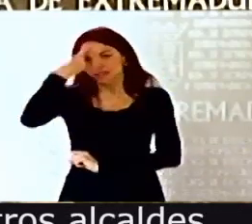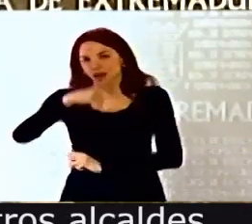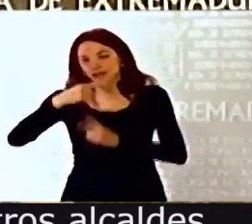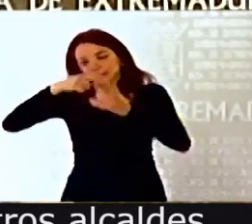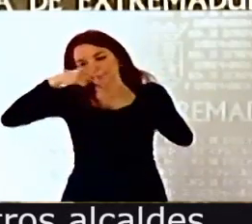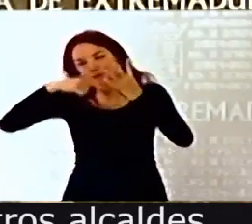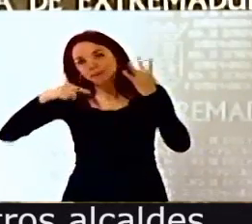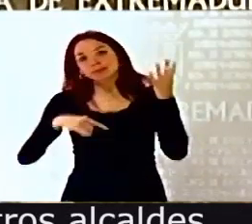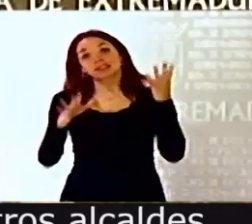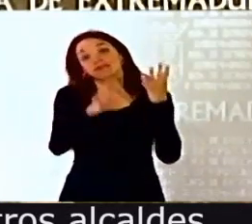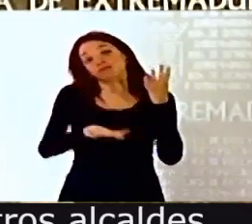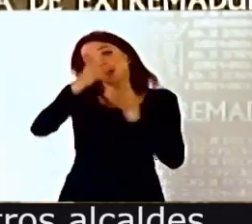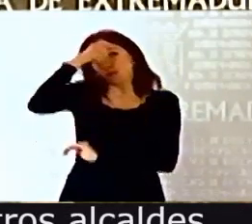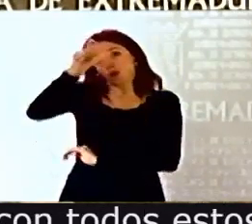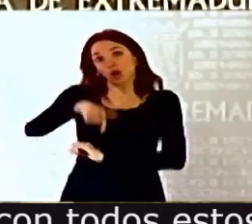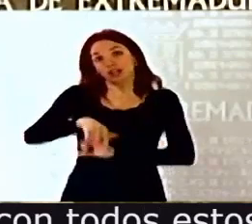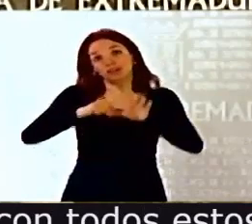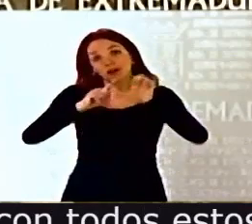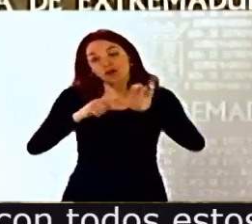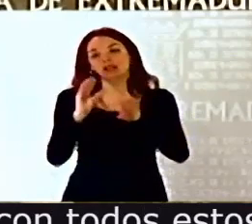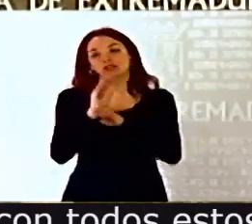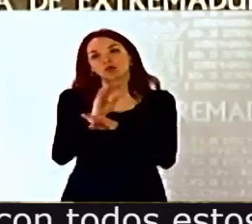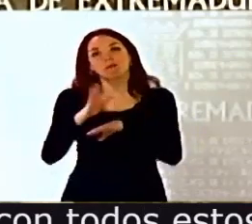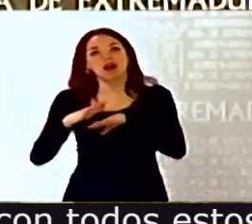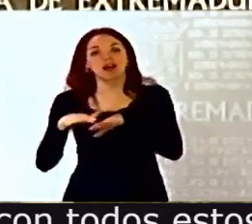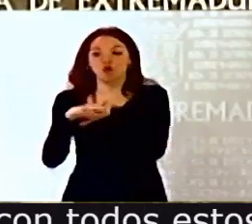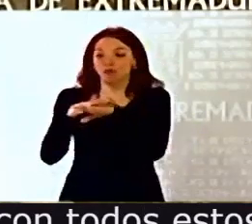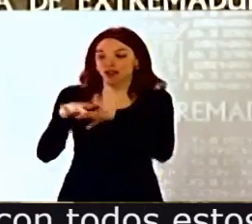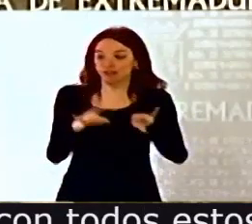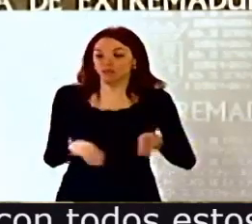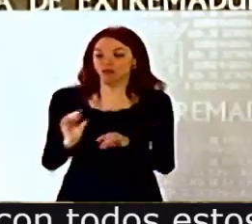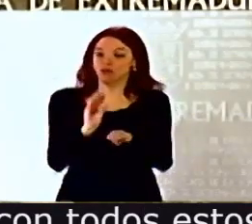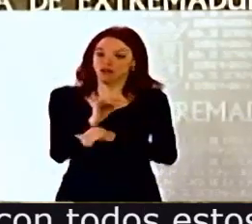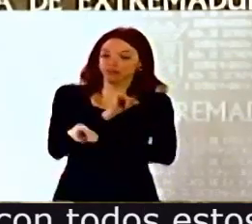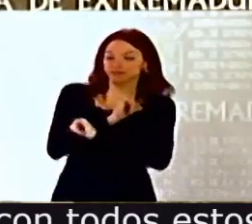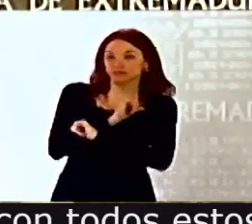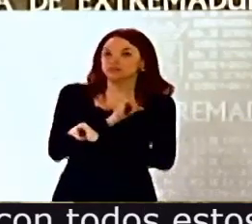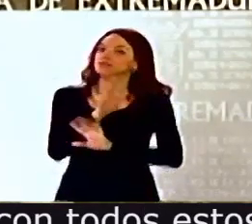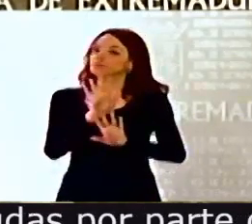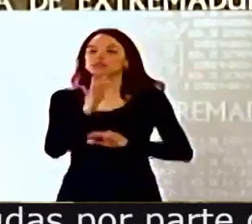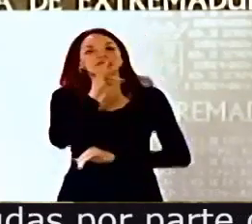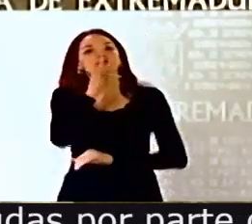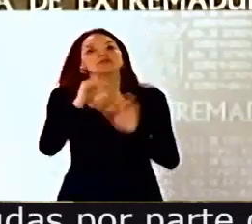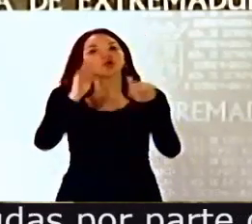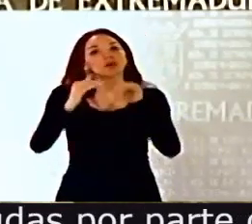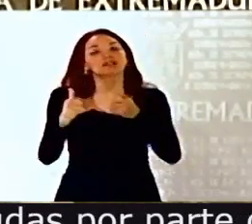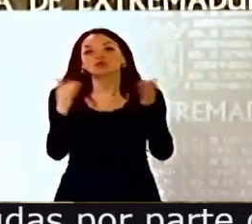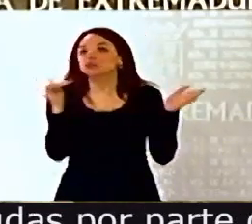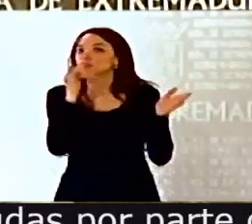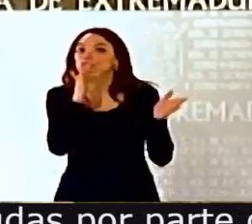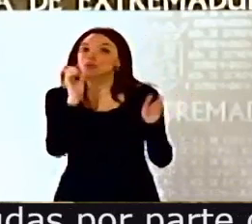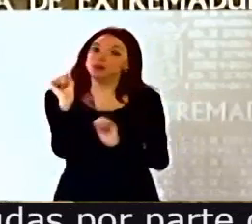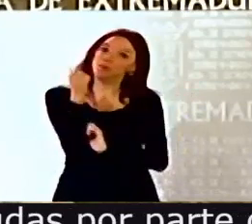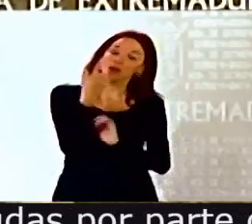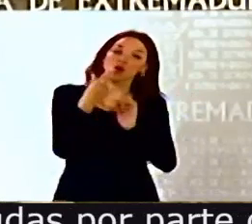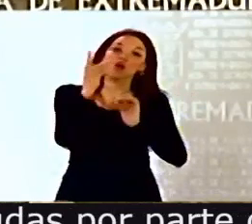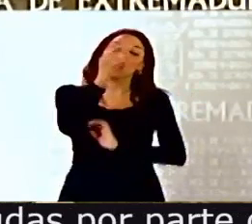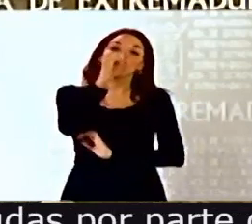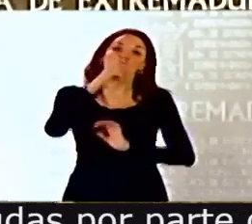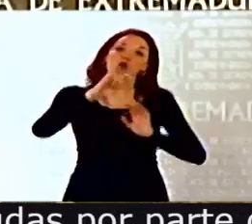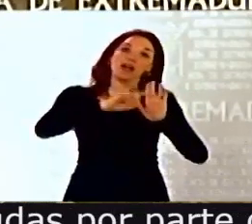también en los municipios extremeños, estas ayudas por parte del Gobierno regional. No se abre la convocatoria hasta que se publique en el Diario Oficial de